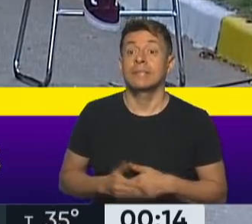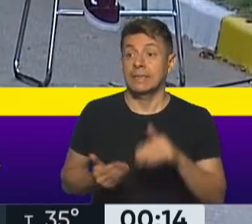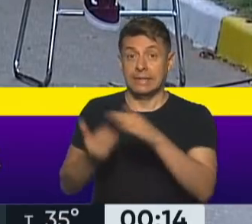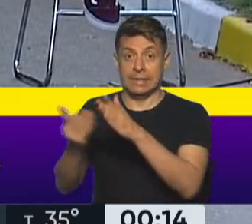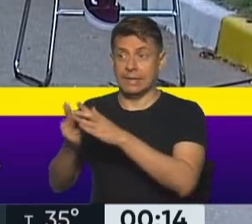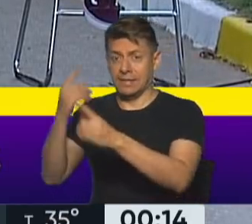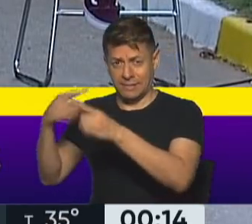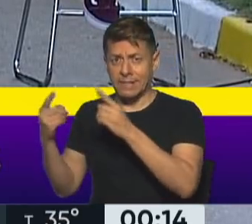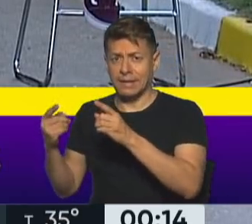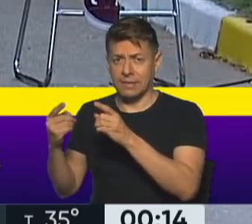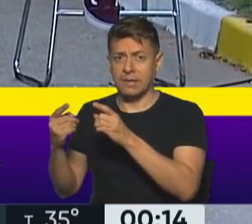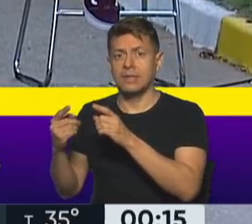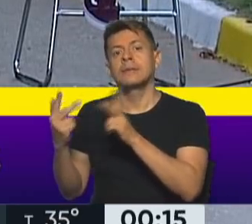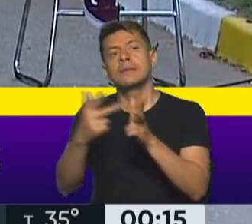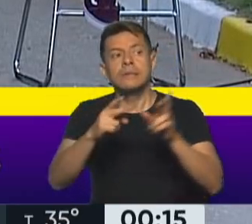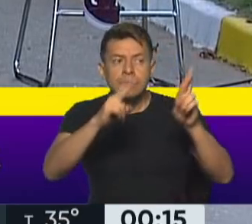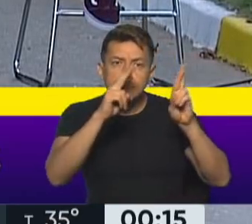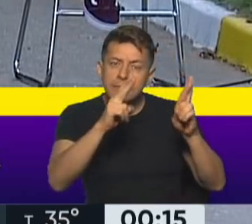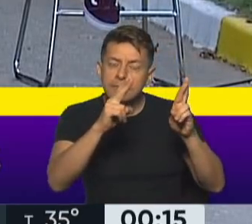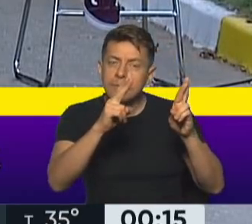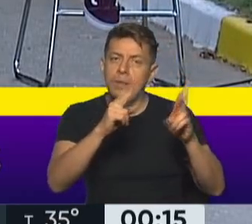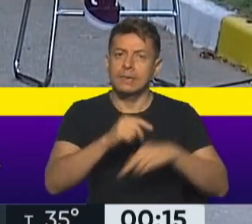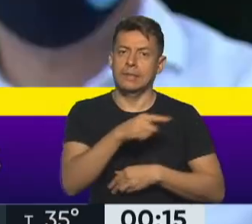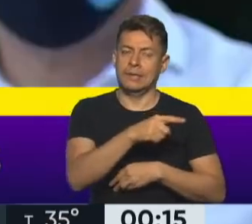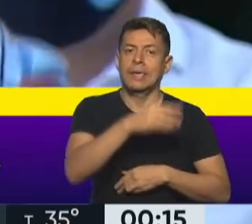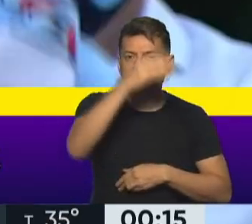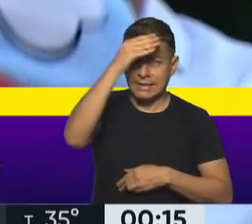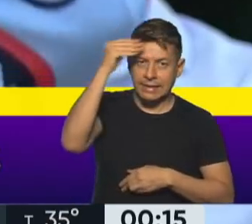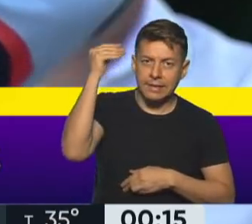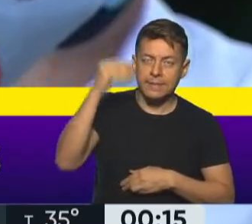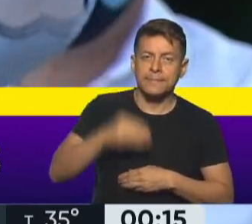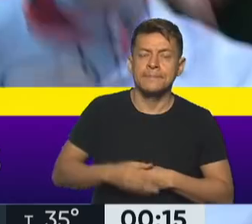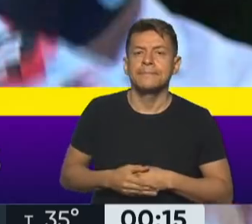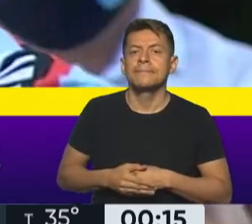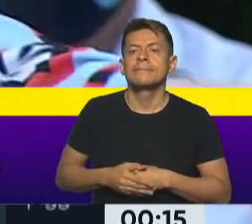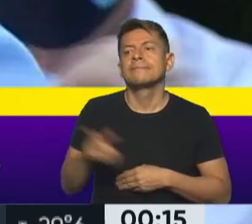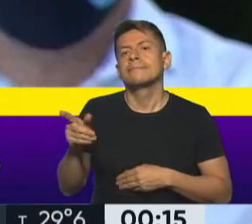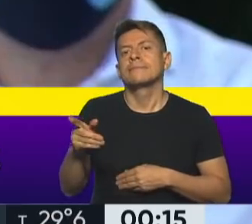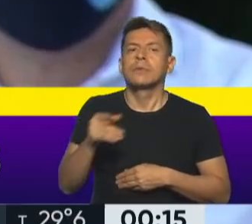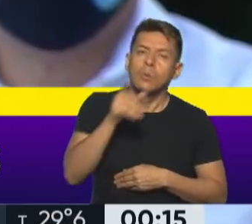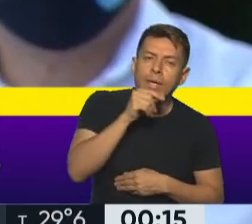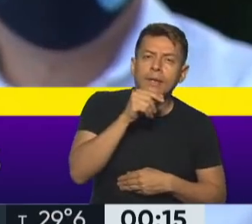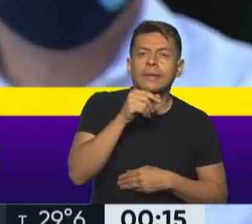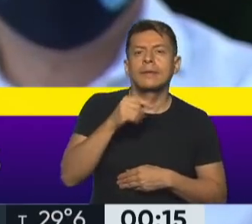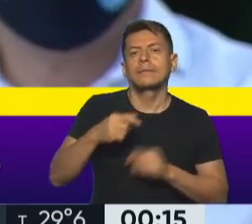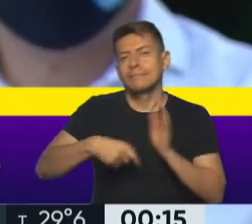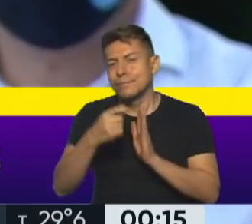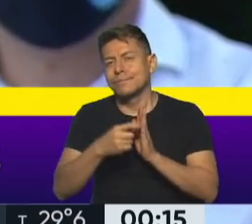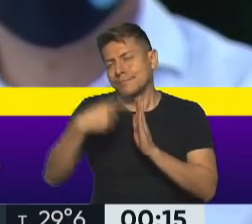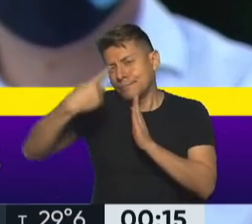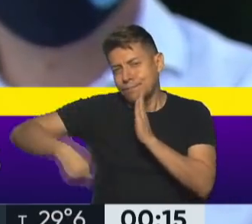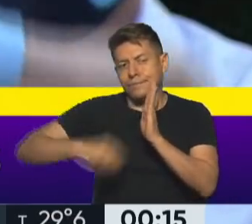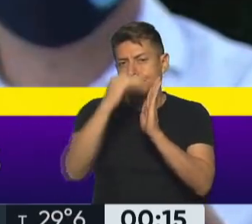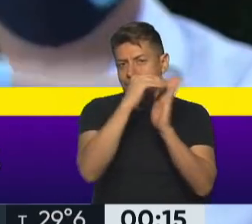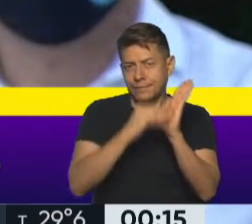dirigentes que expresaron sus mejores deseos para Cristina Fernández de Kirchner a través de las redes sociales en las últimas horas